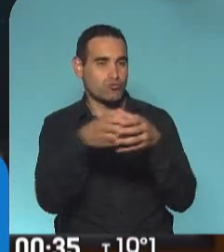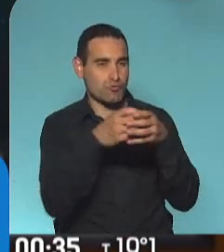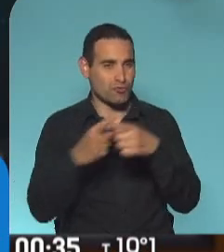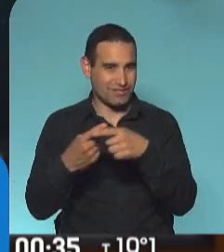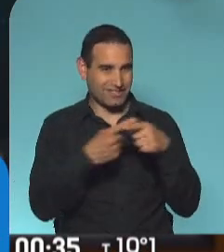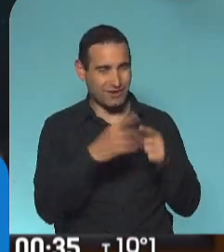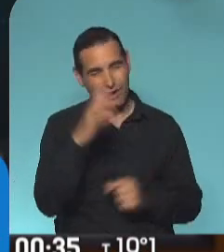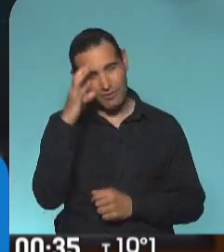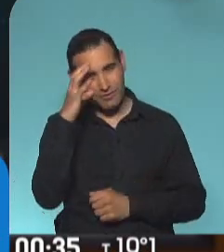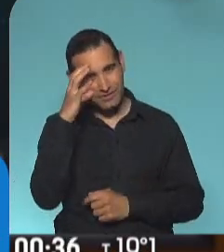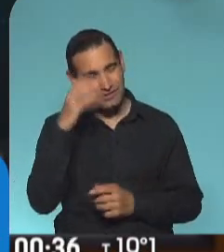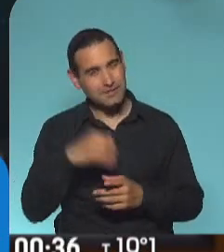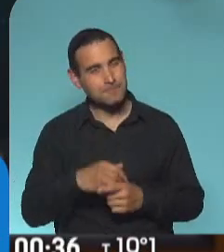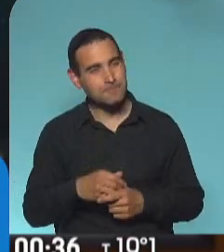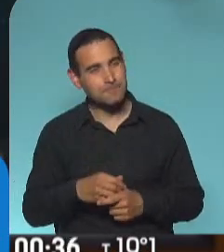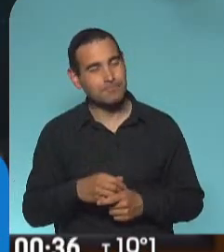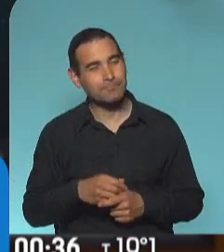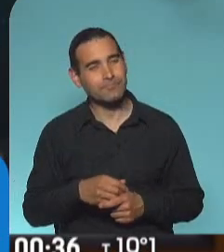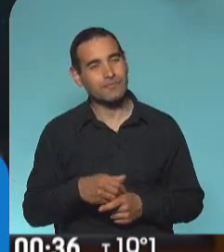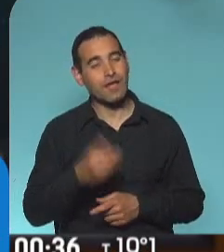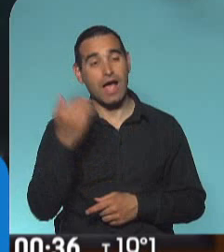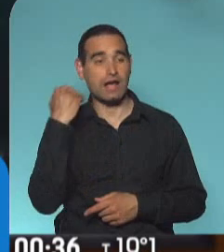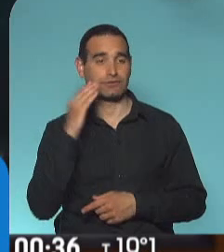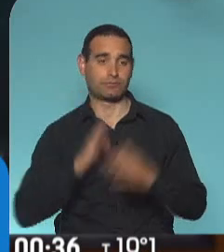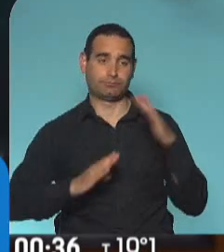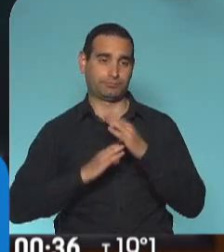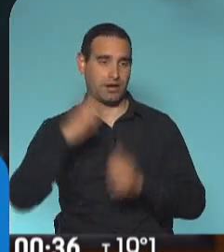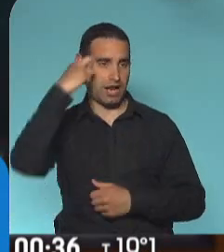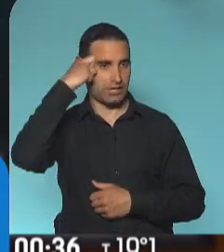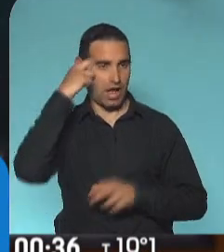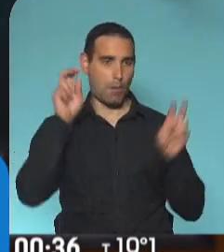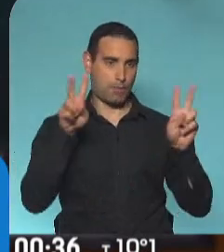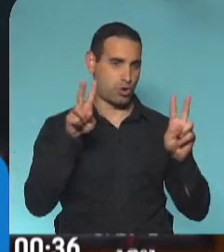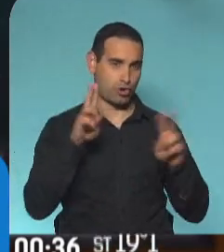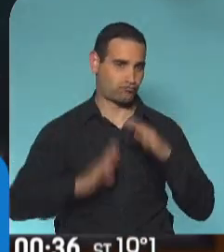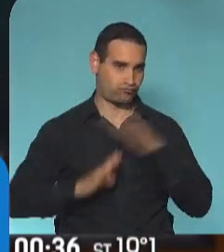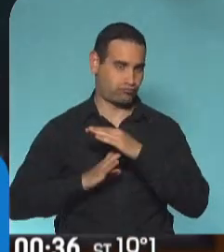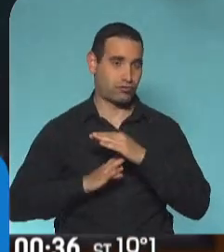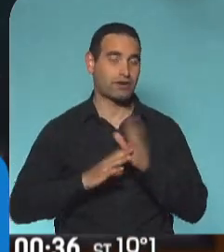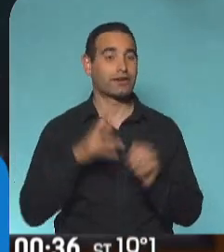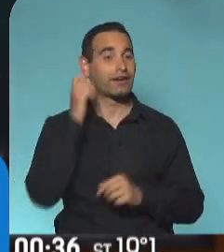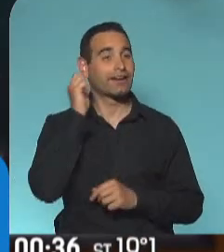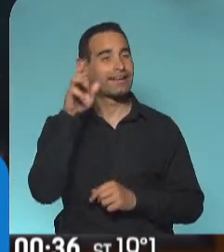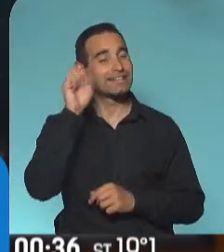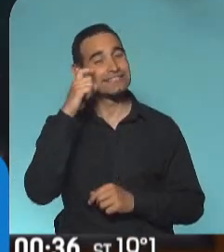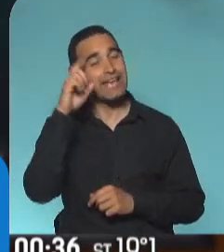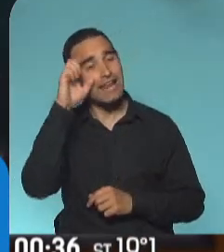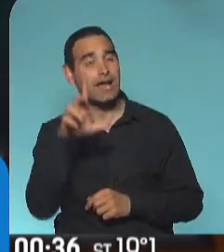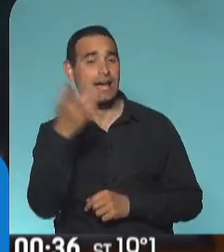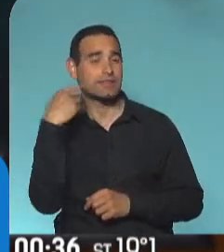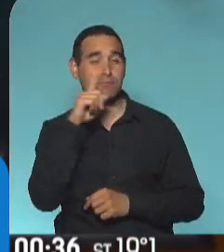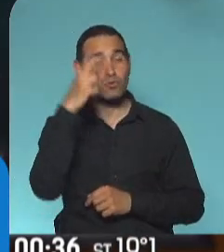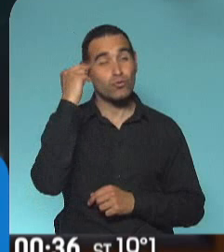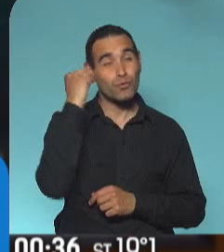políticos. Recordemos que antes dominaba radicalismo, peronismo, y Sí. Graciela en 1995